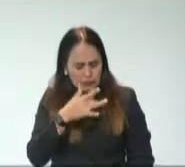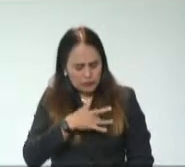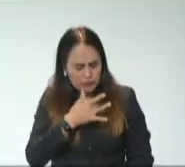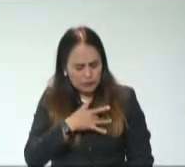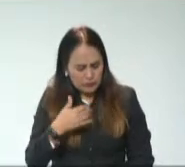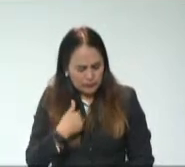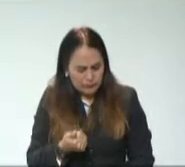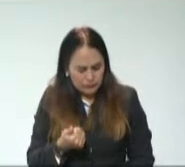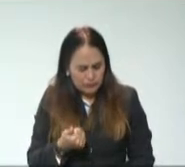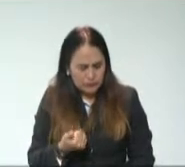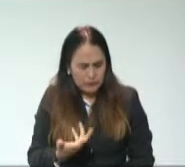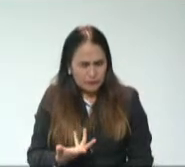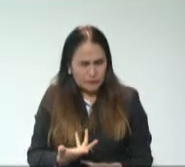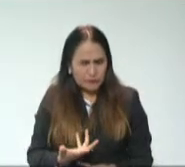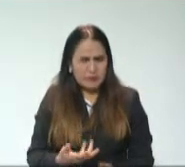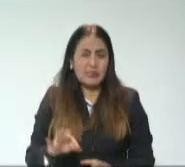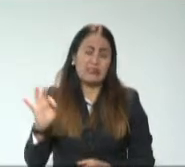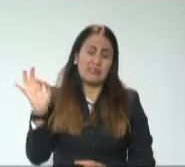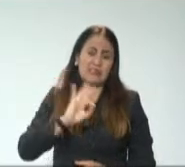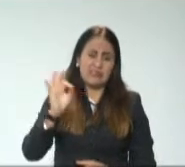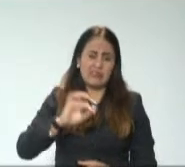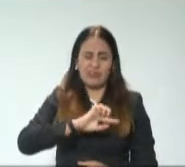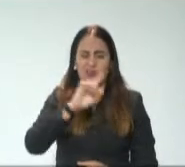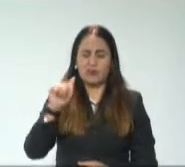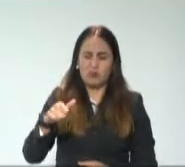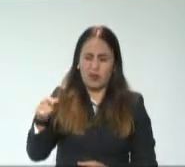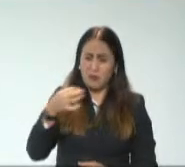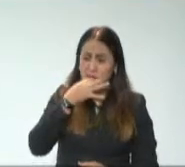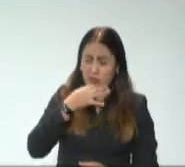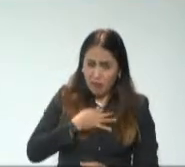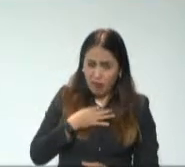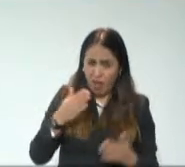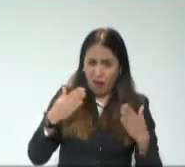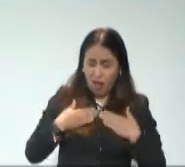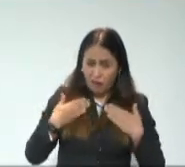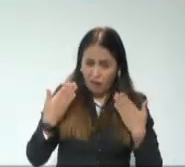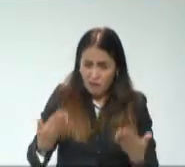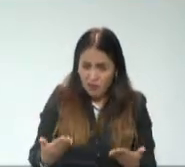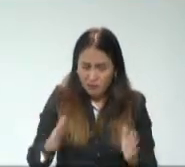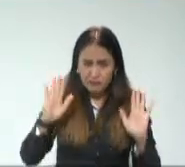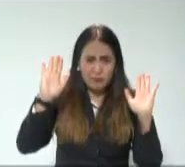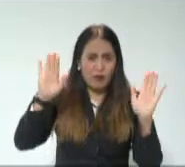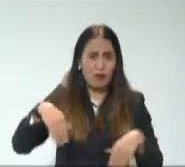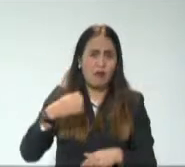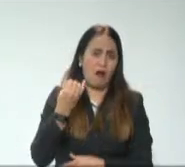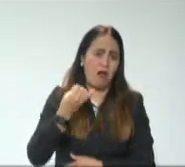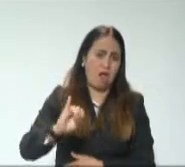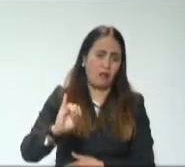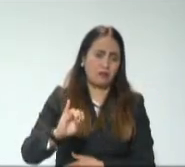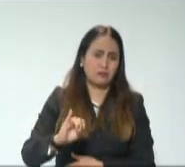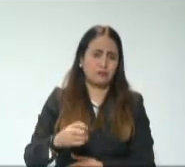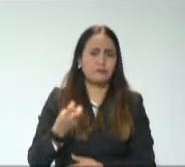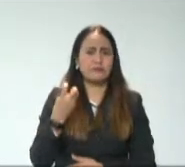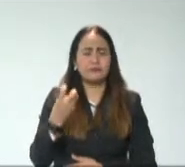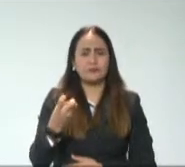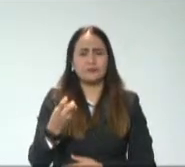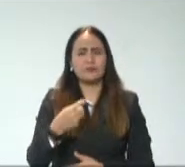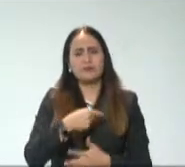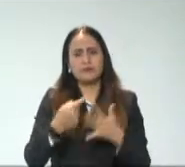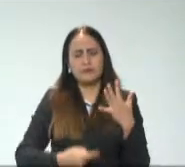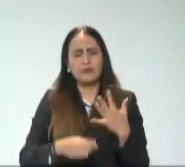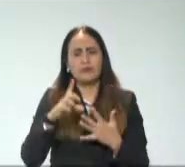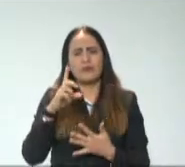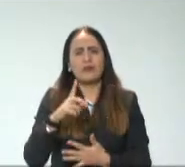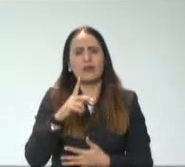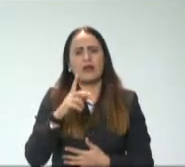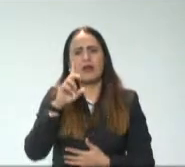da lugar a que se alimente la desconfianza por la vía de explotar esta disonancia alguna vez